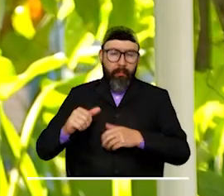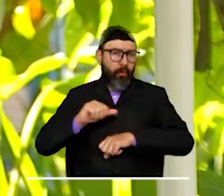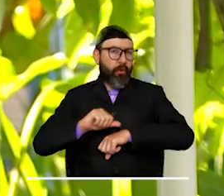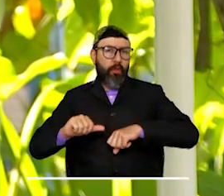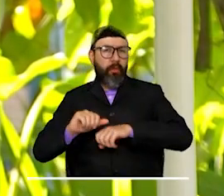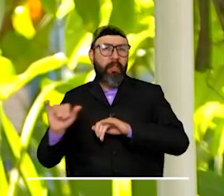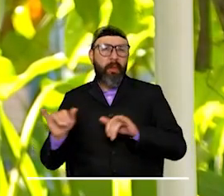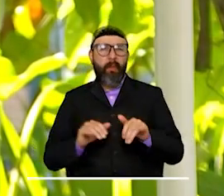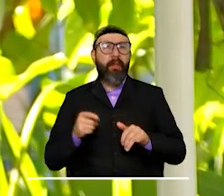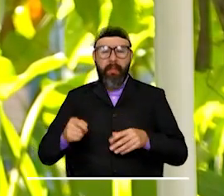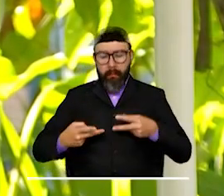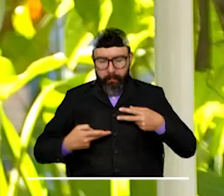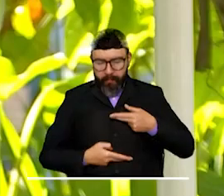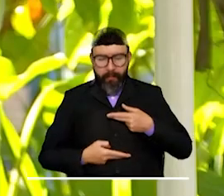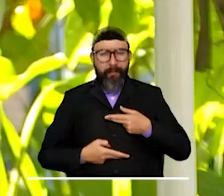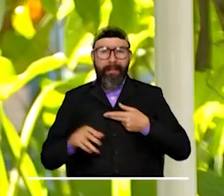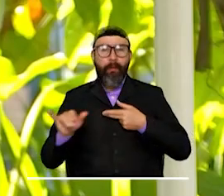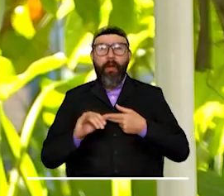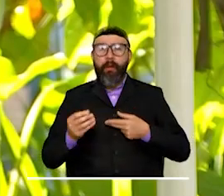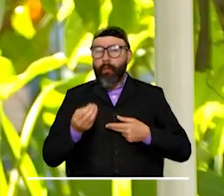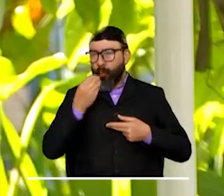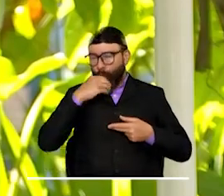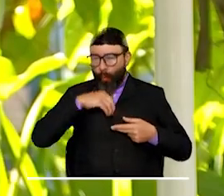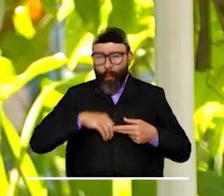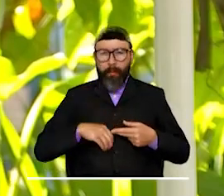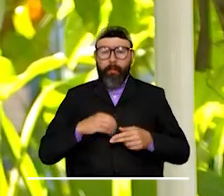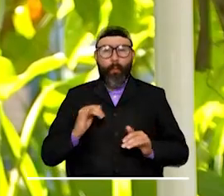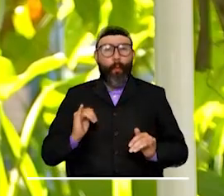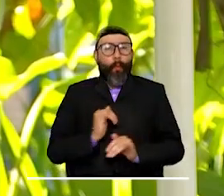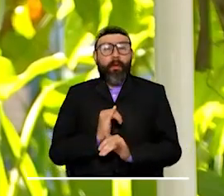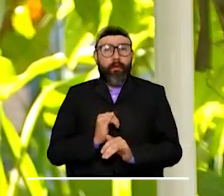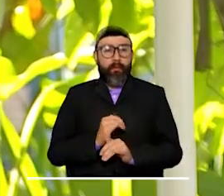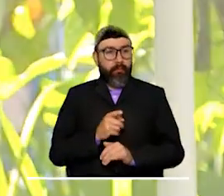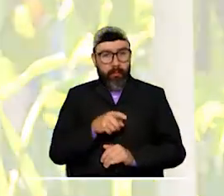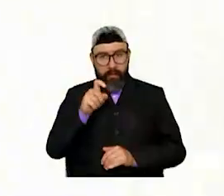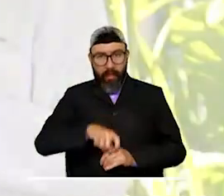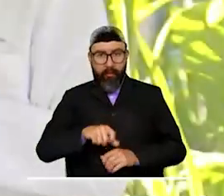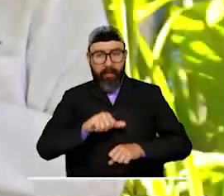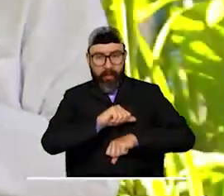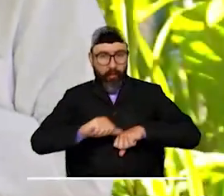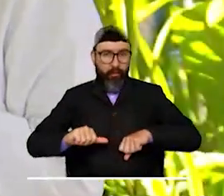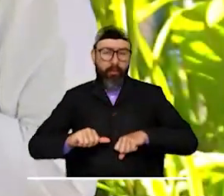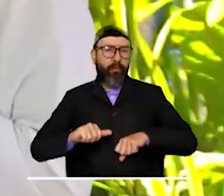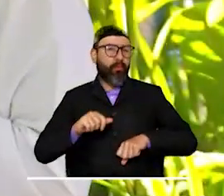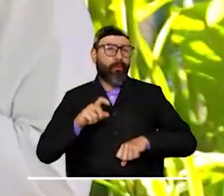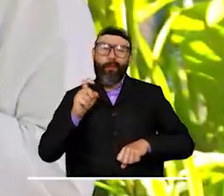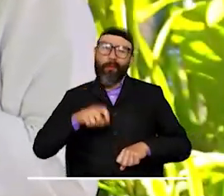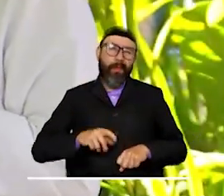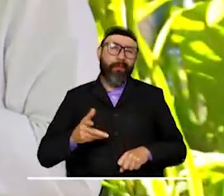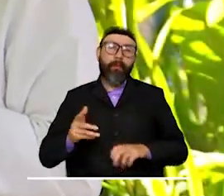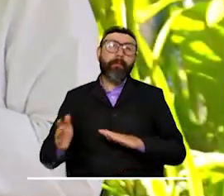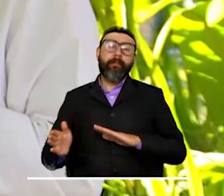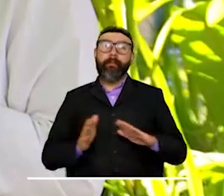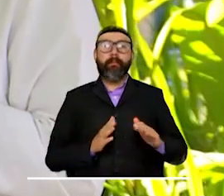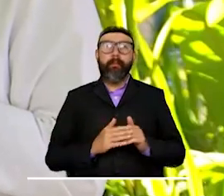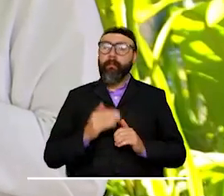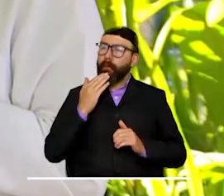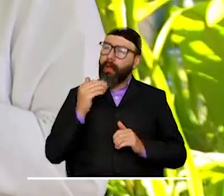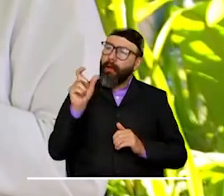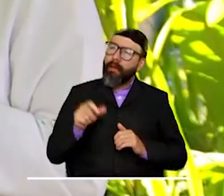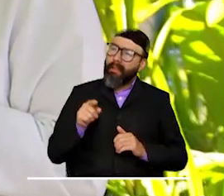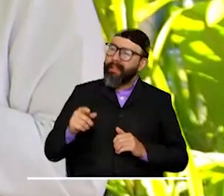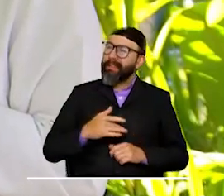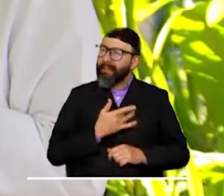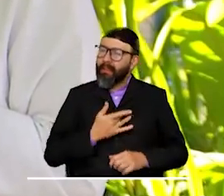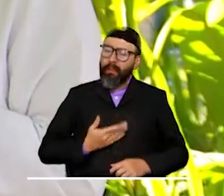para bajar de peso. Que además yo siempre he dicho que uno no baja de peso en un quirófano. Hablamos del paciente con el problema del síntoma